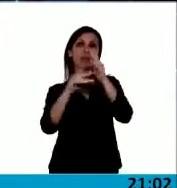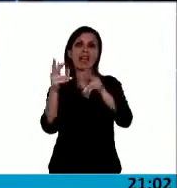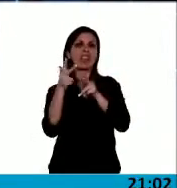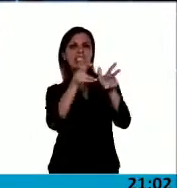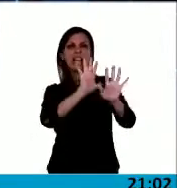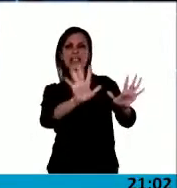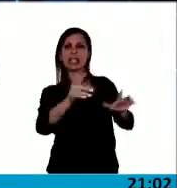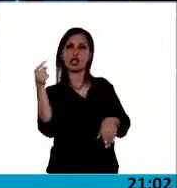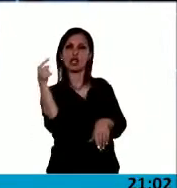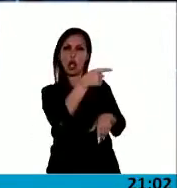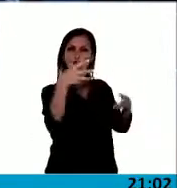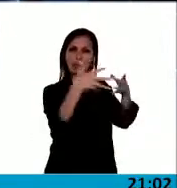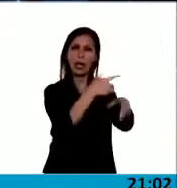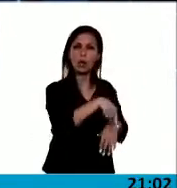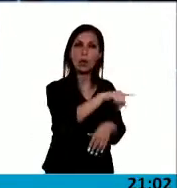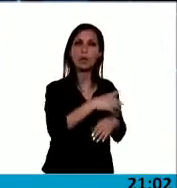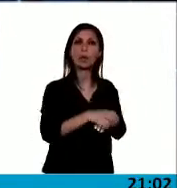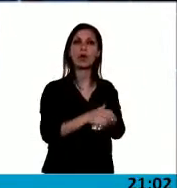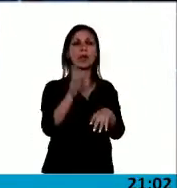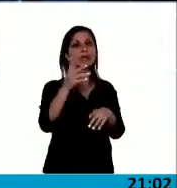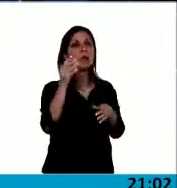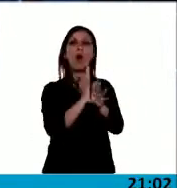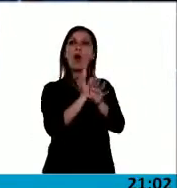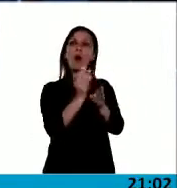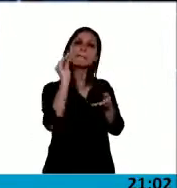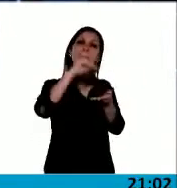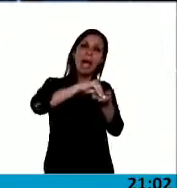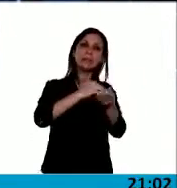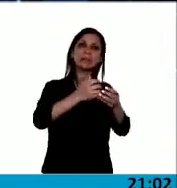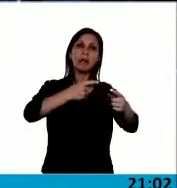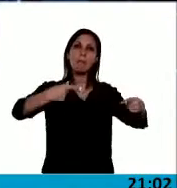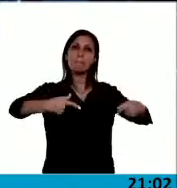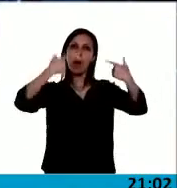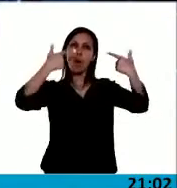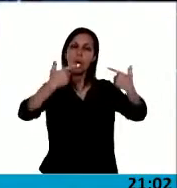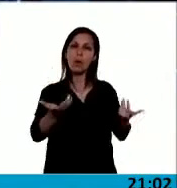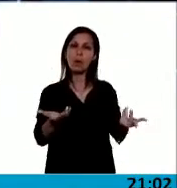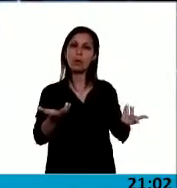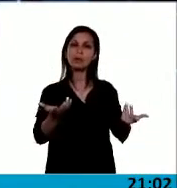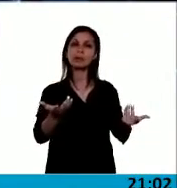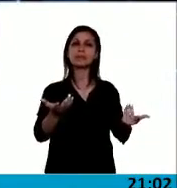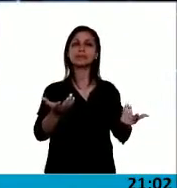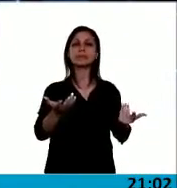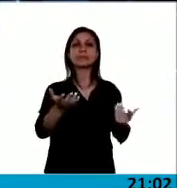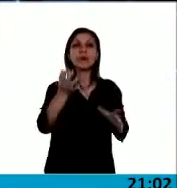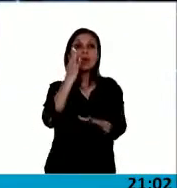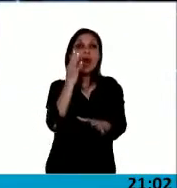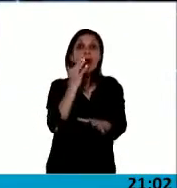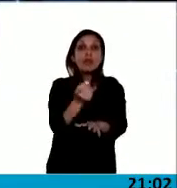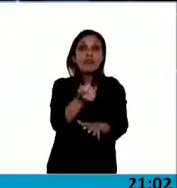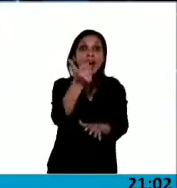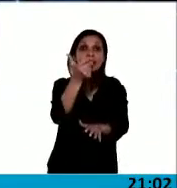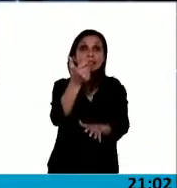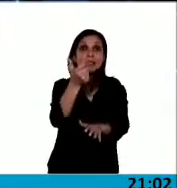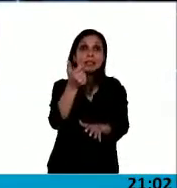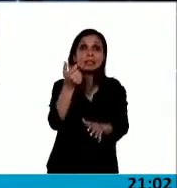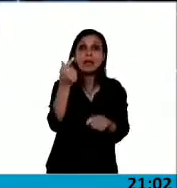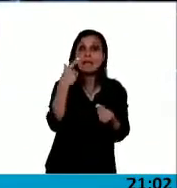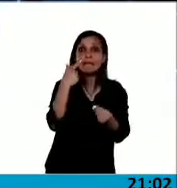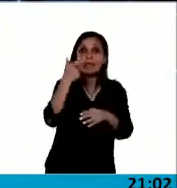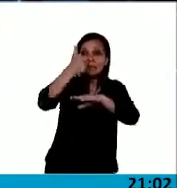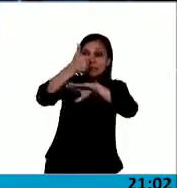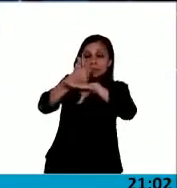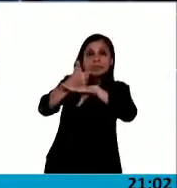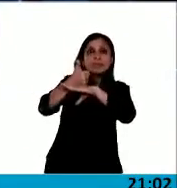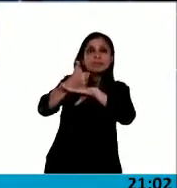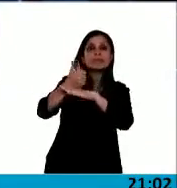y contribuyendo a profundizar aún más la grieta, con algo tan sencillo que era que comparezca el ministro de Salud.